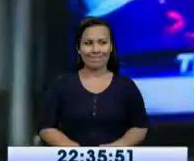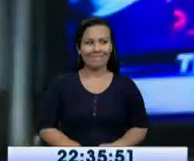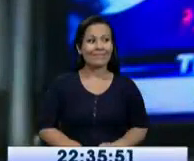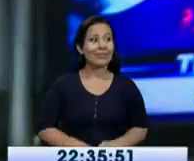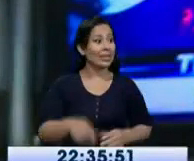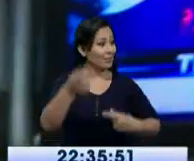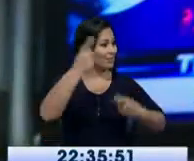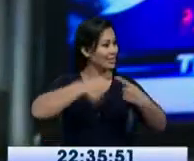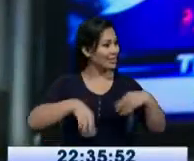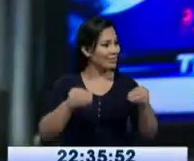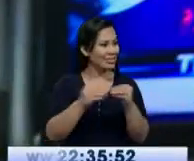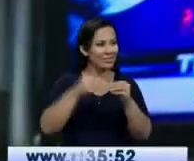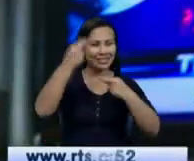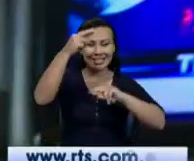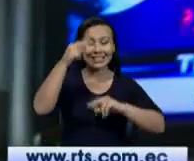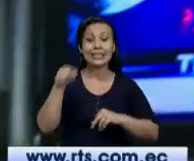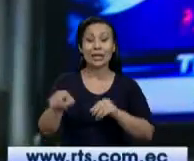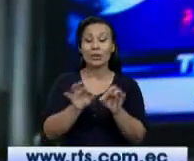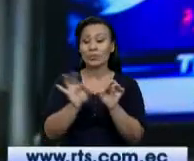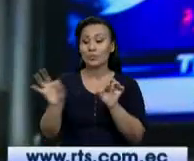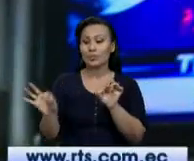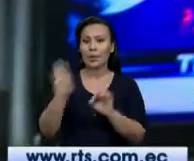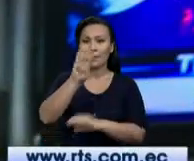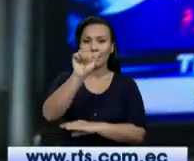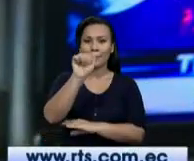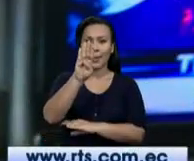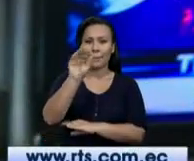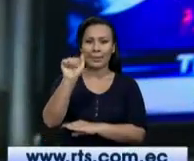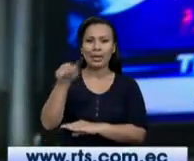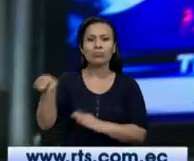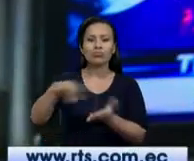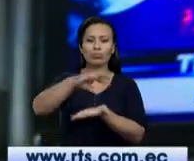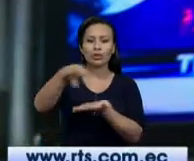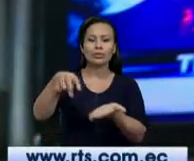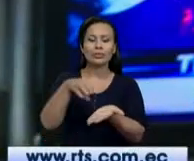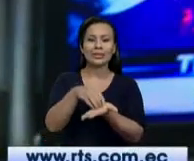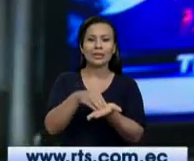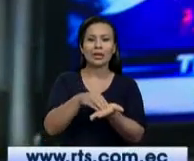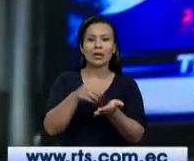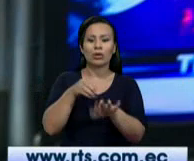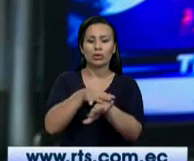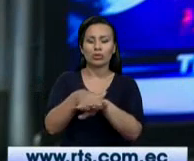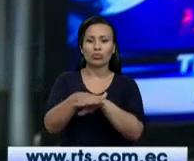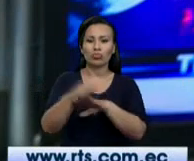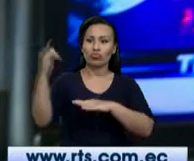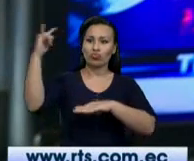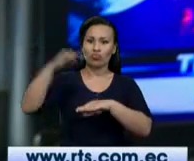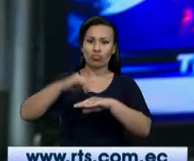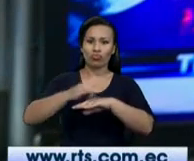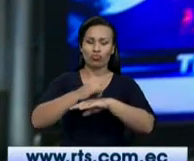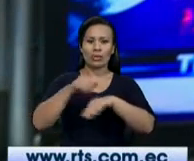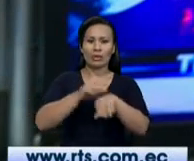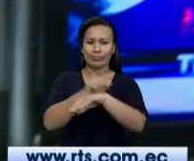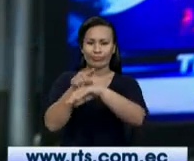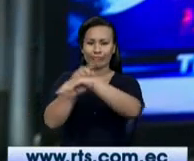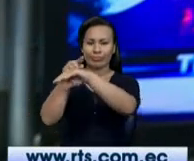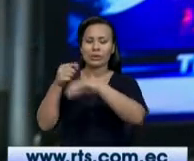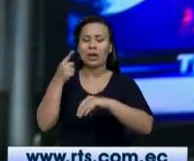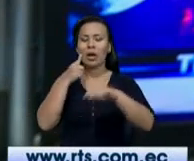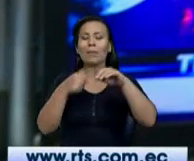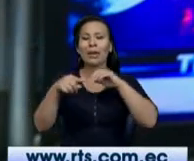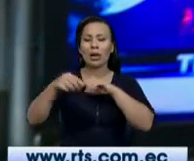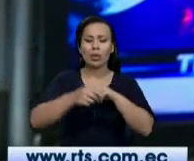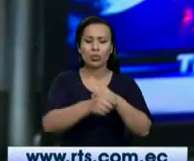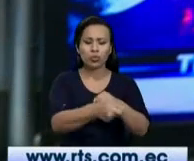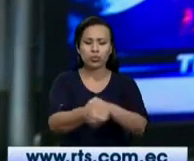De regreso para informarles que en el cantón Baba, provincia de Los Ríos, un joven piloto murió cuando la avioneta en que realizaba labores de fumigación se